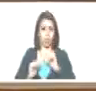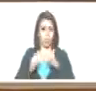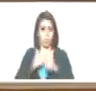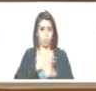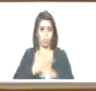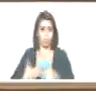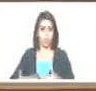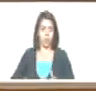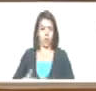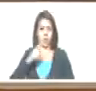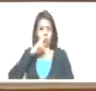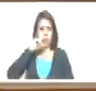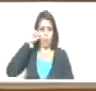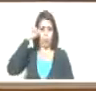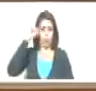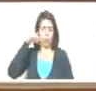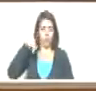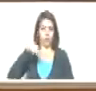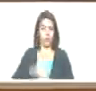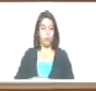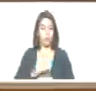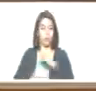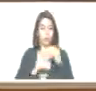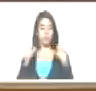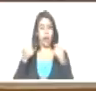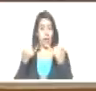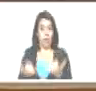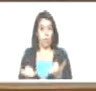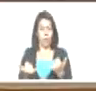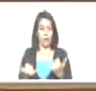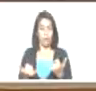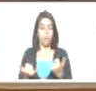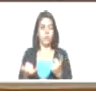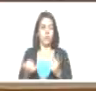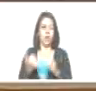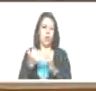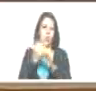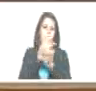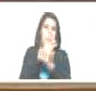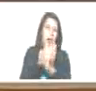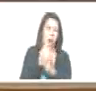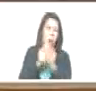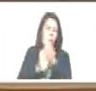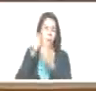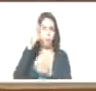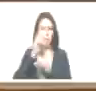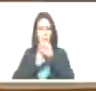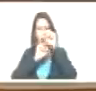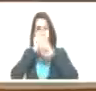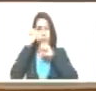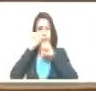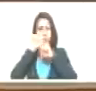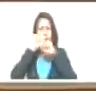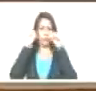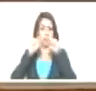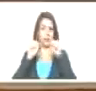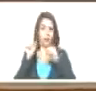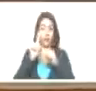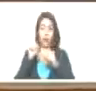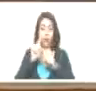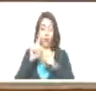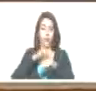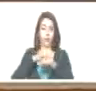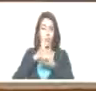Nicolás Maduro se reduce a juegos pirotécnicos. Podríamos responder de manera